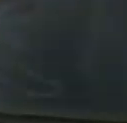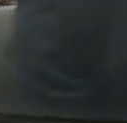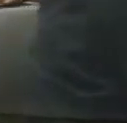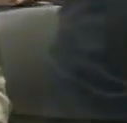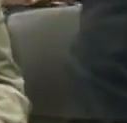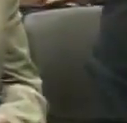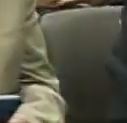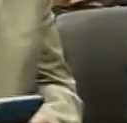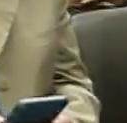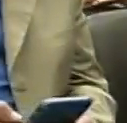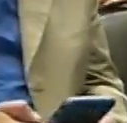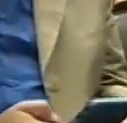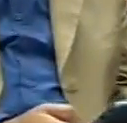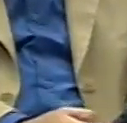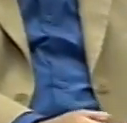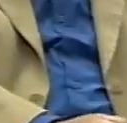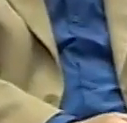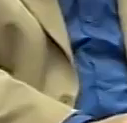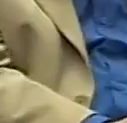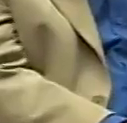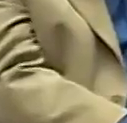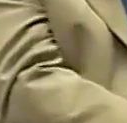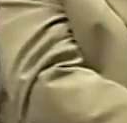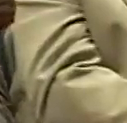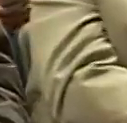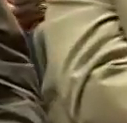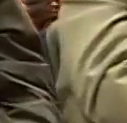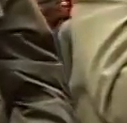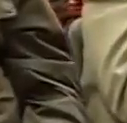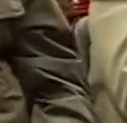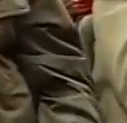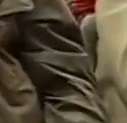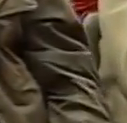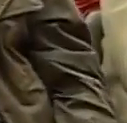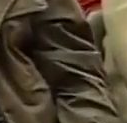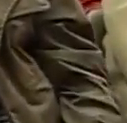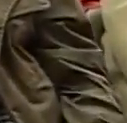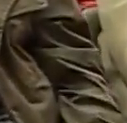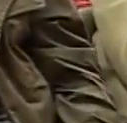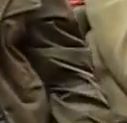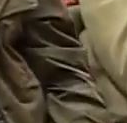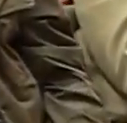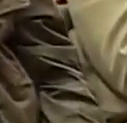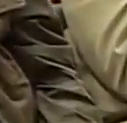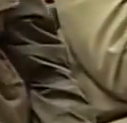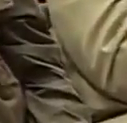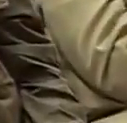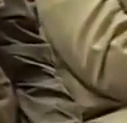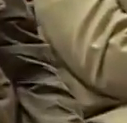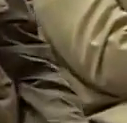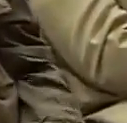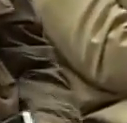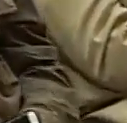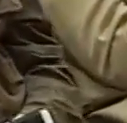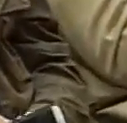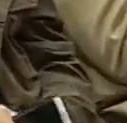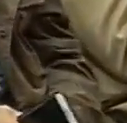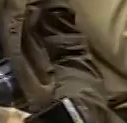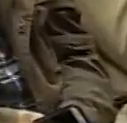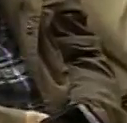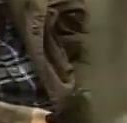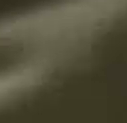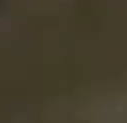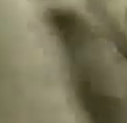tiene la mujer venezolana dentro de la construcción de esta Carta Magna, y entregó dos proyectos de ley a la presidenta de este